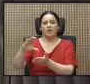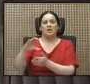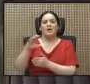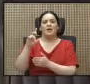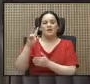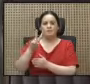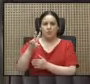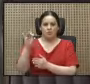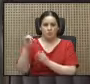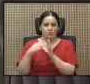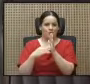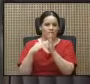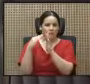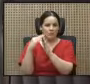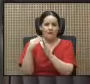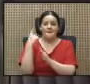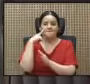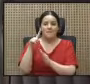esos dineros.